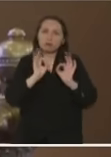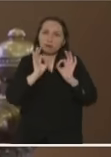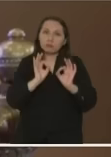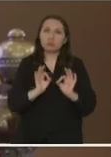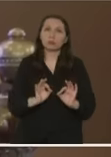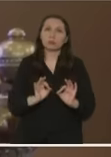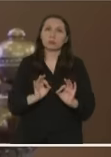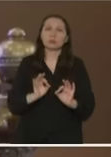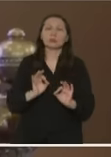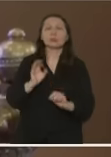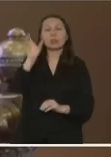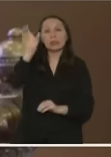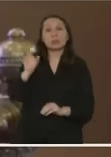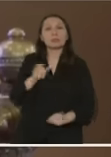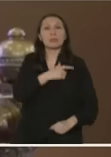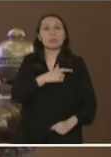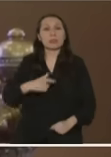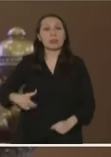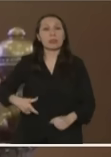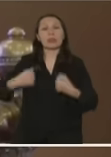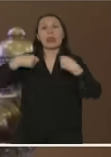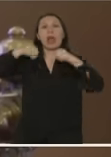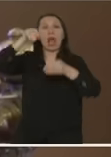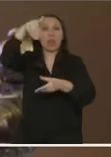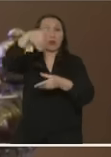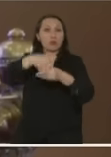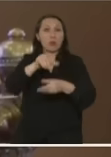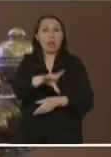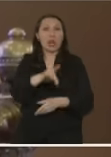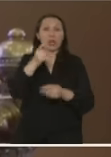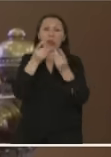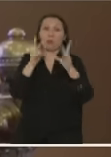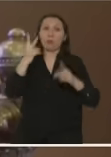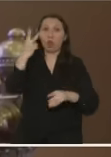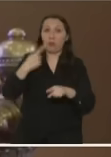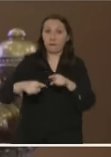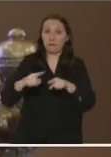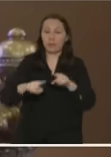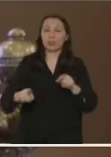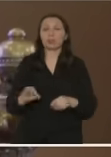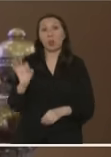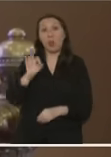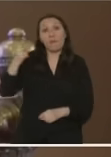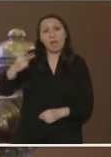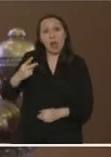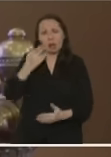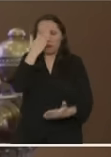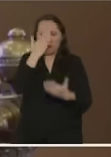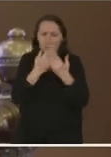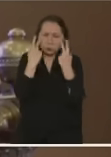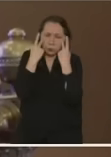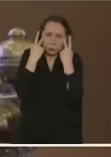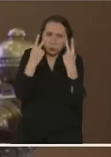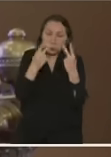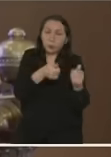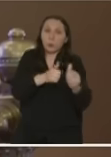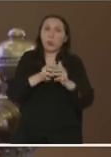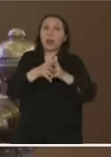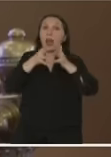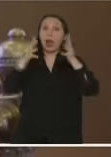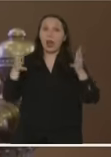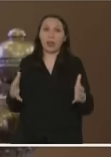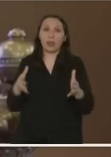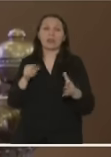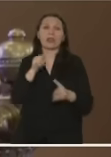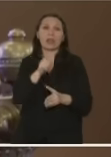corresponde a su condición de presidente electo democráticamente en 2 ocasiones o el valor para enfrentar desafíos gigantescos como